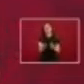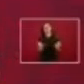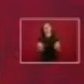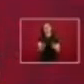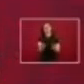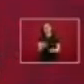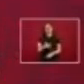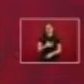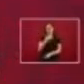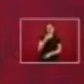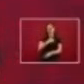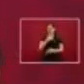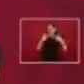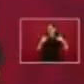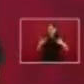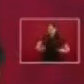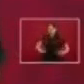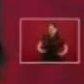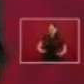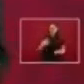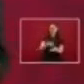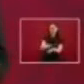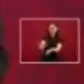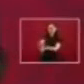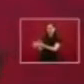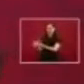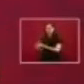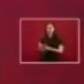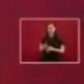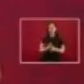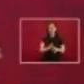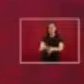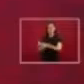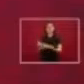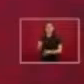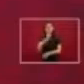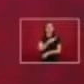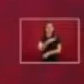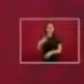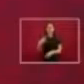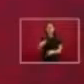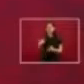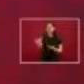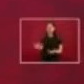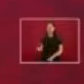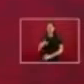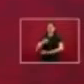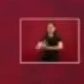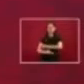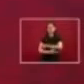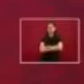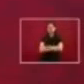es pensar que solo hay un grupo vulnerable, que son los extremadamente pobres, es no